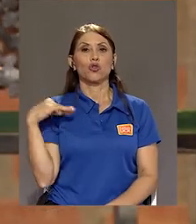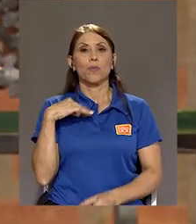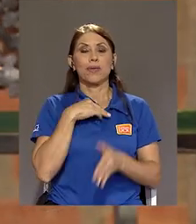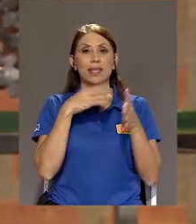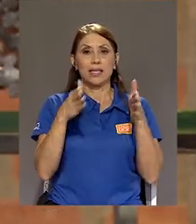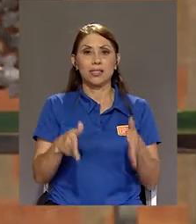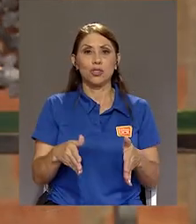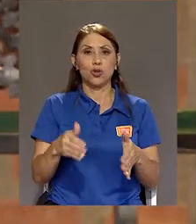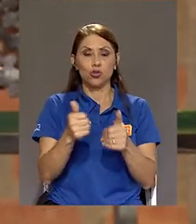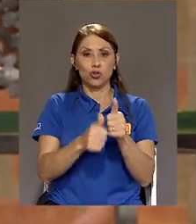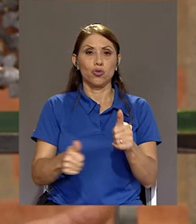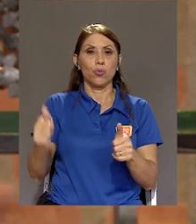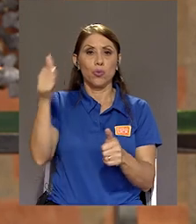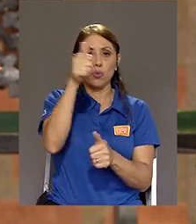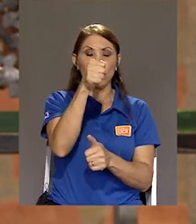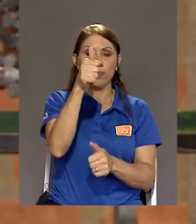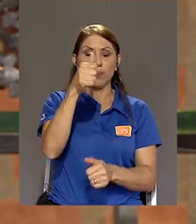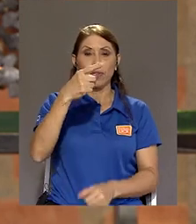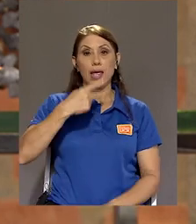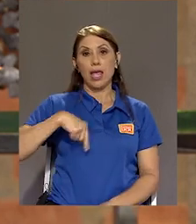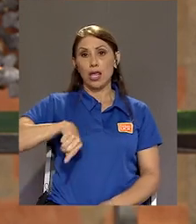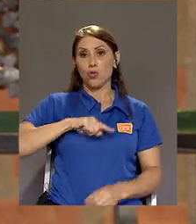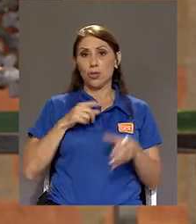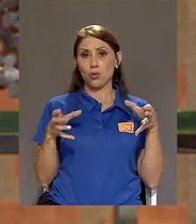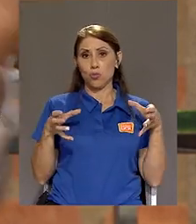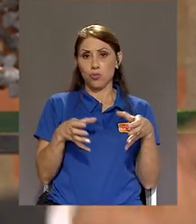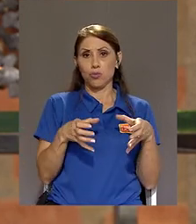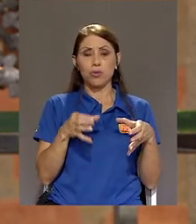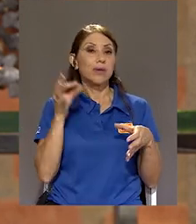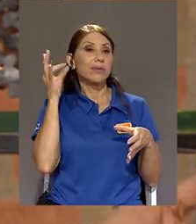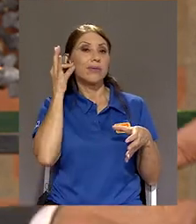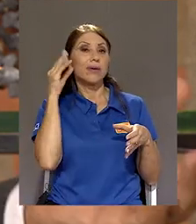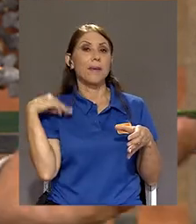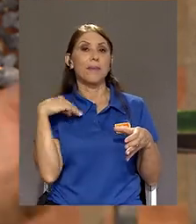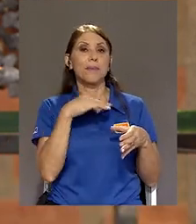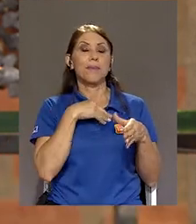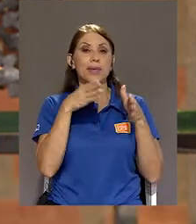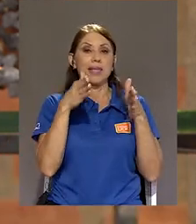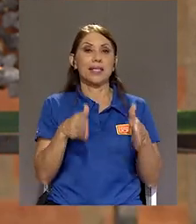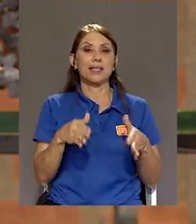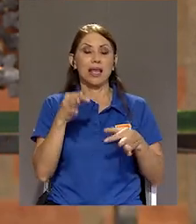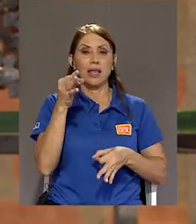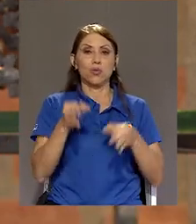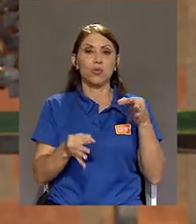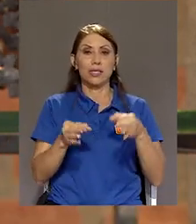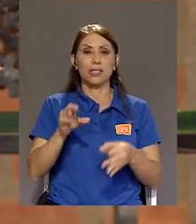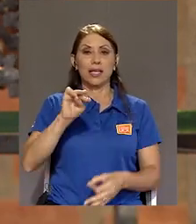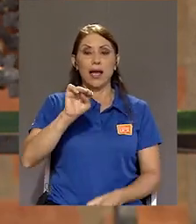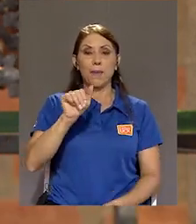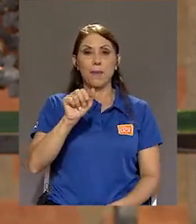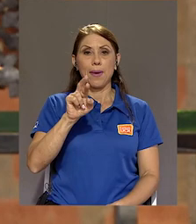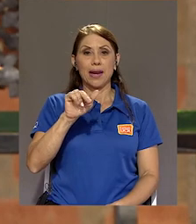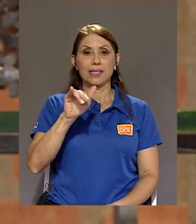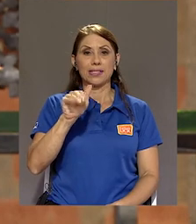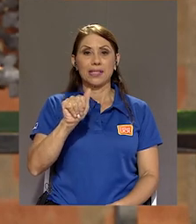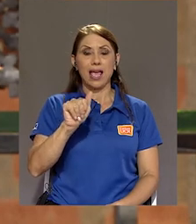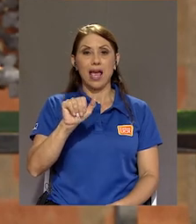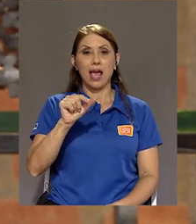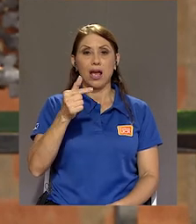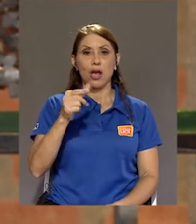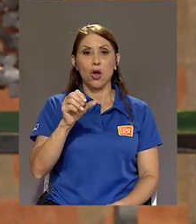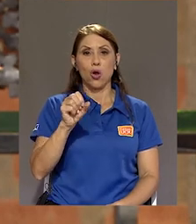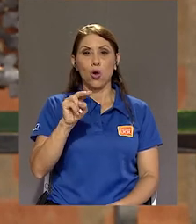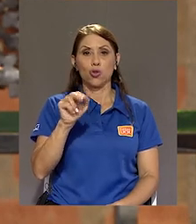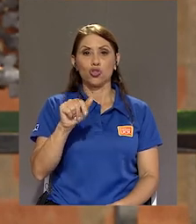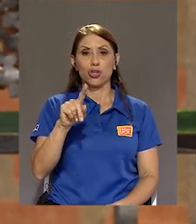caso nuestro está la ministra de Justicia, Marcia González Aguiluz,